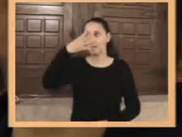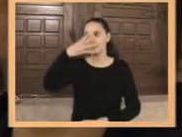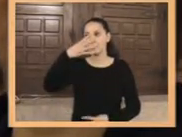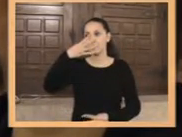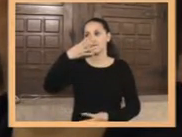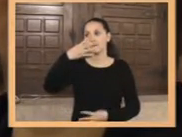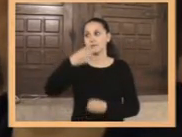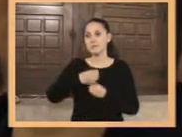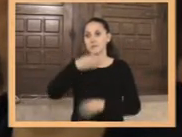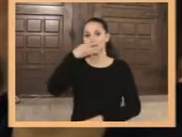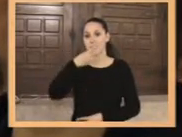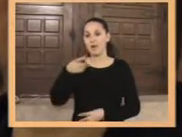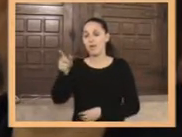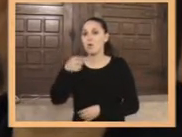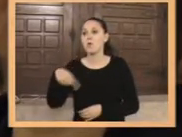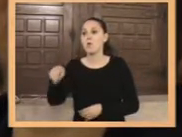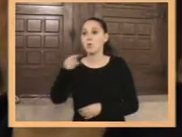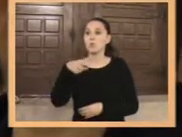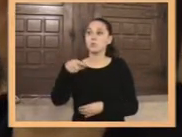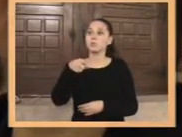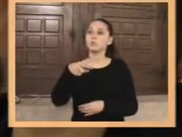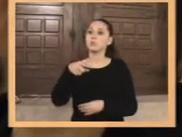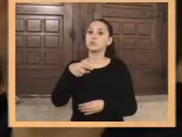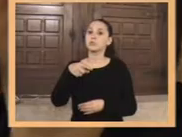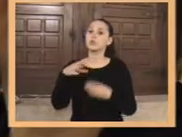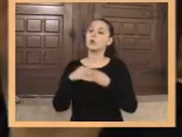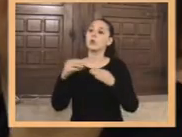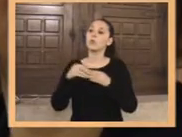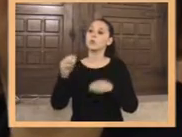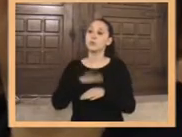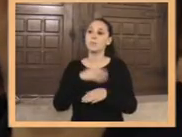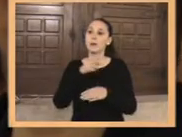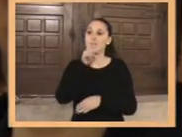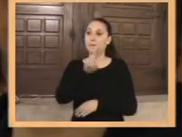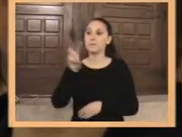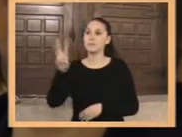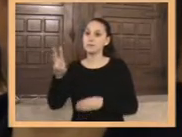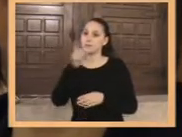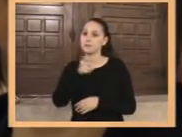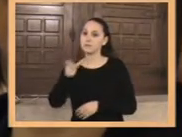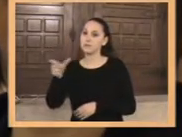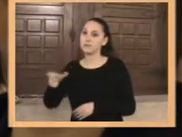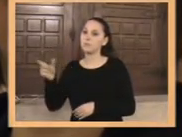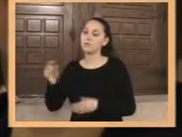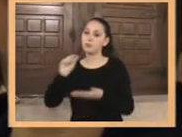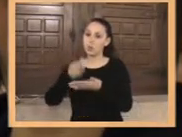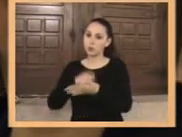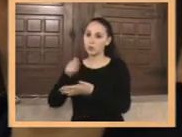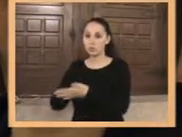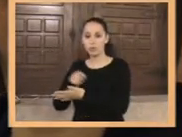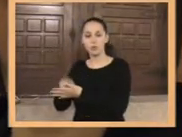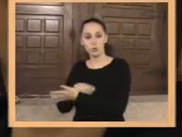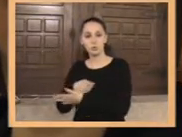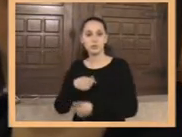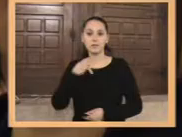van a utilizar ustedes para contratar a las 33 personas que van a sustituir a las 33 personas que precisamente este mes terminan